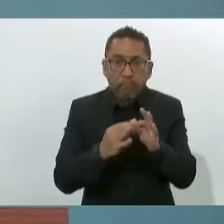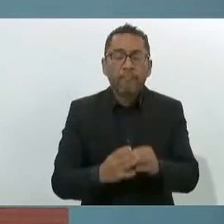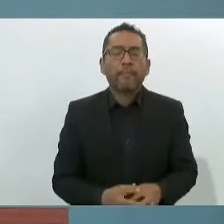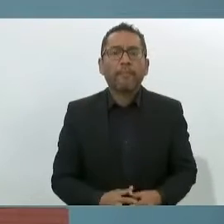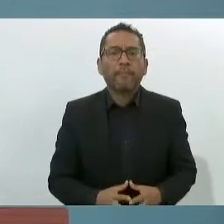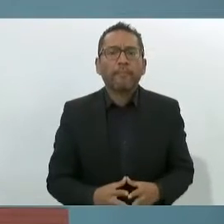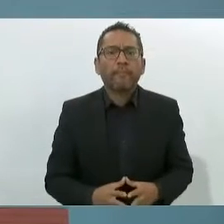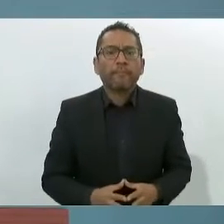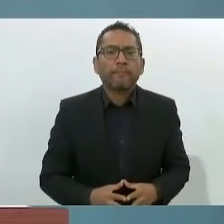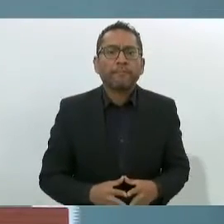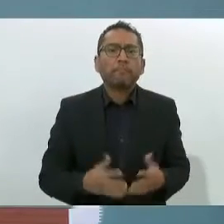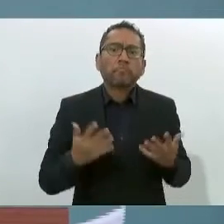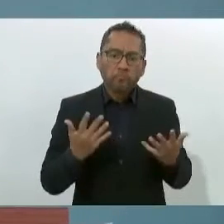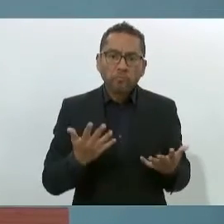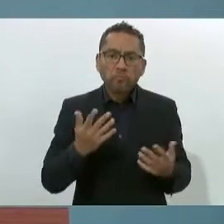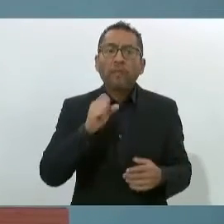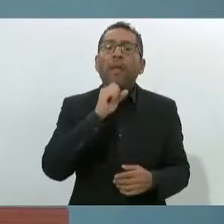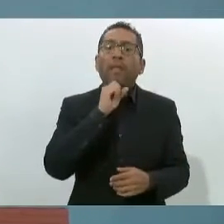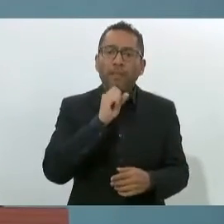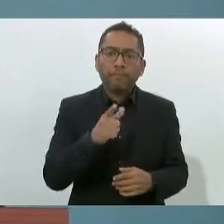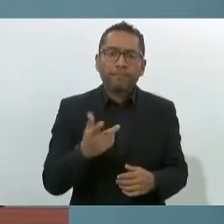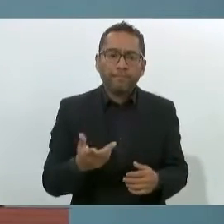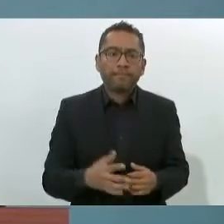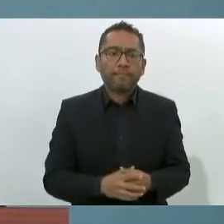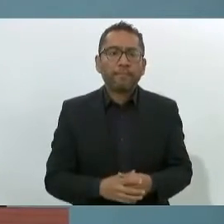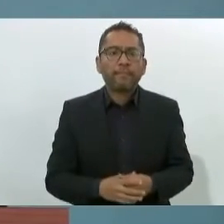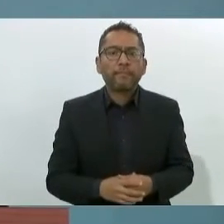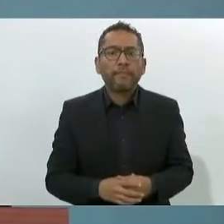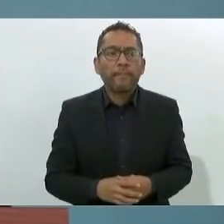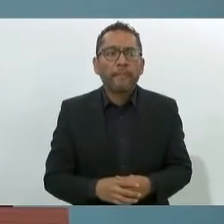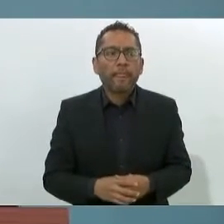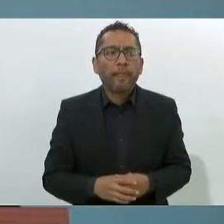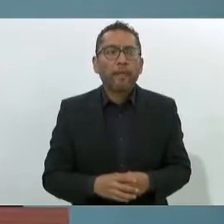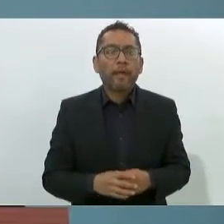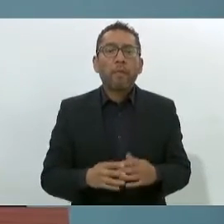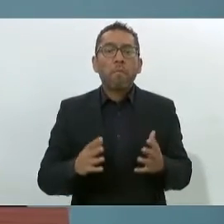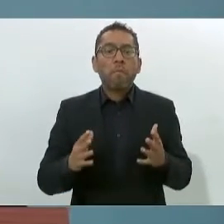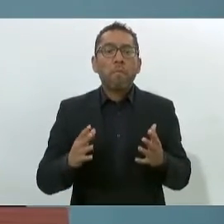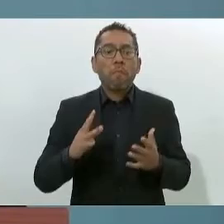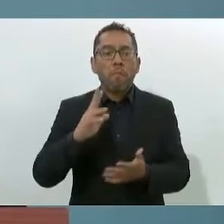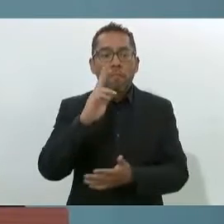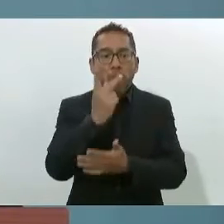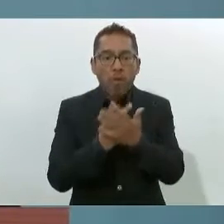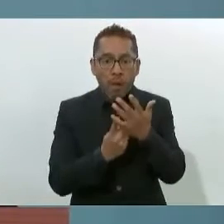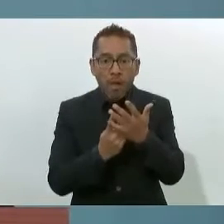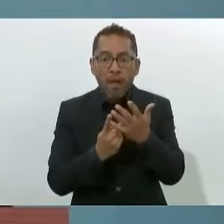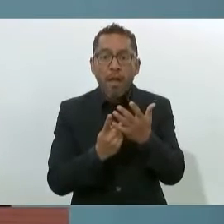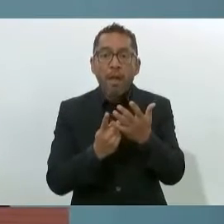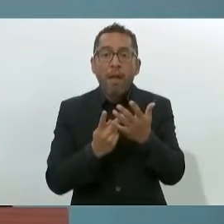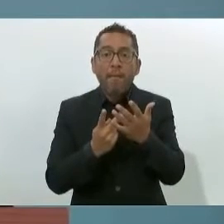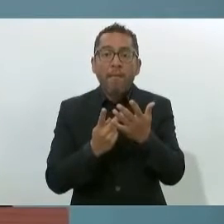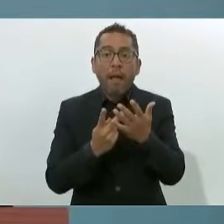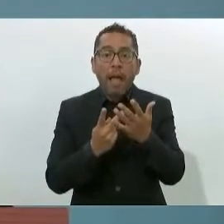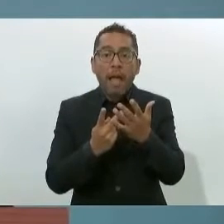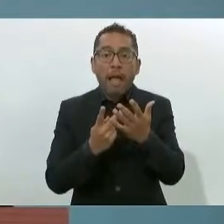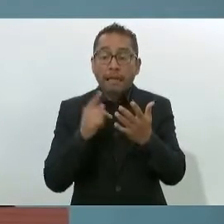y también se implementó un programa